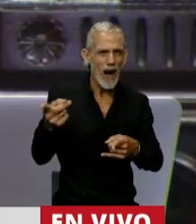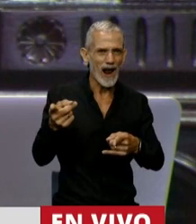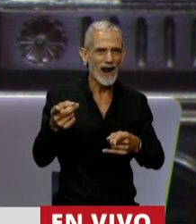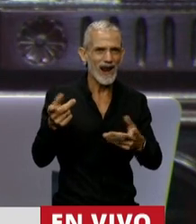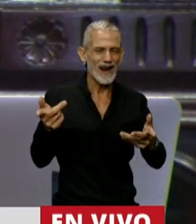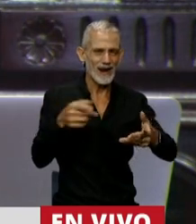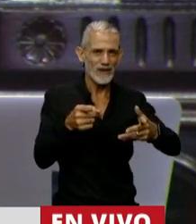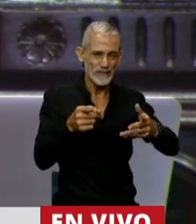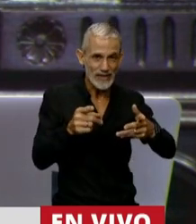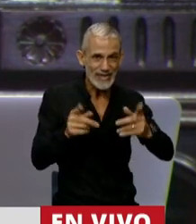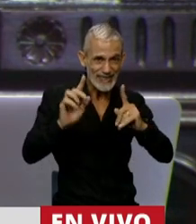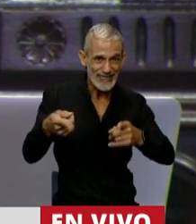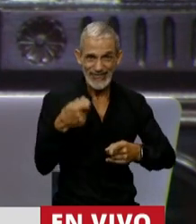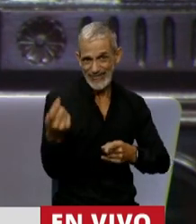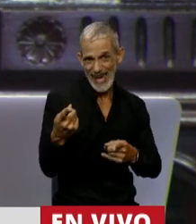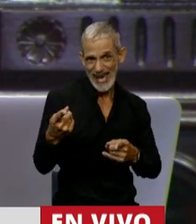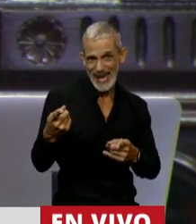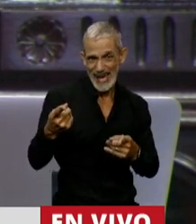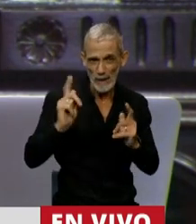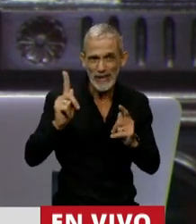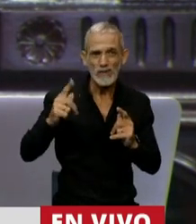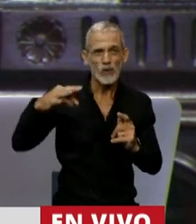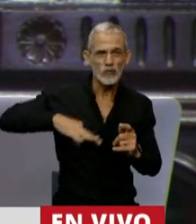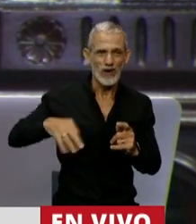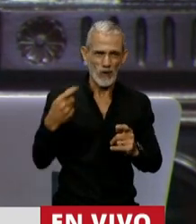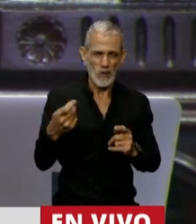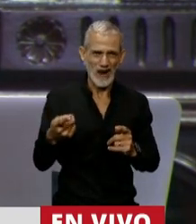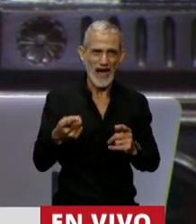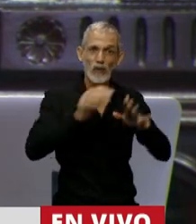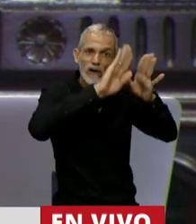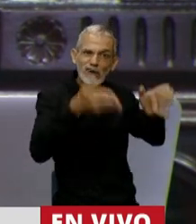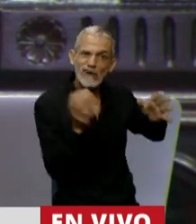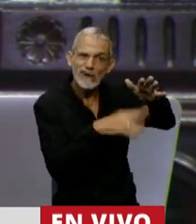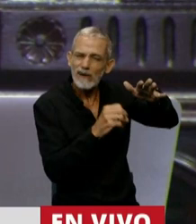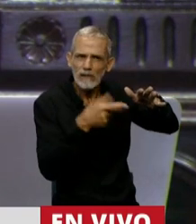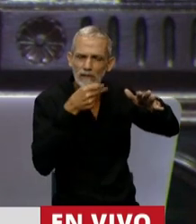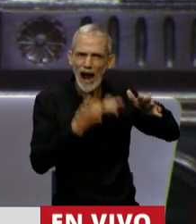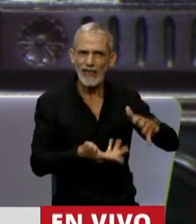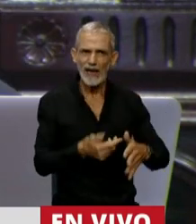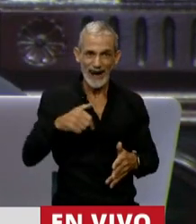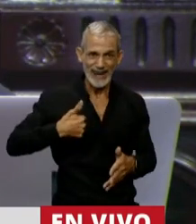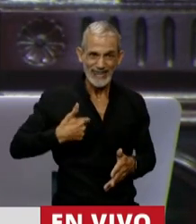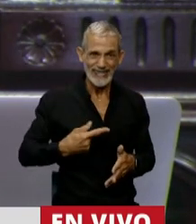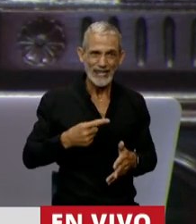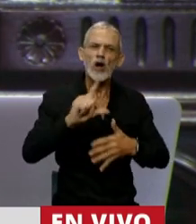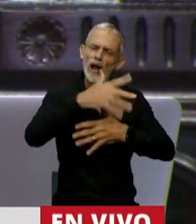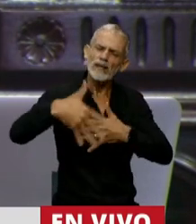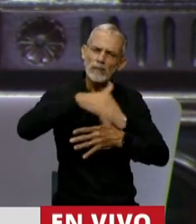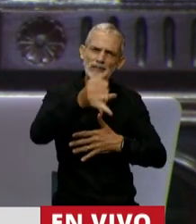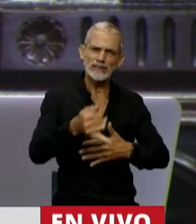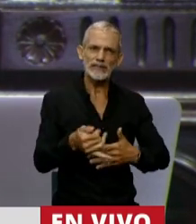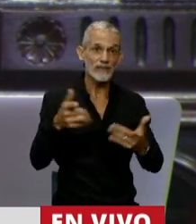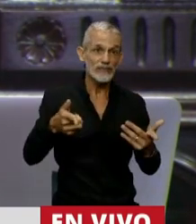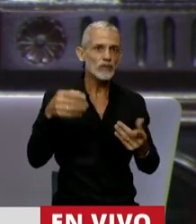el pato de la boda, los que paguen los platos rotos. Eso no se hizo. Y eso, creo, señor presidente, a mi